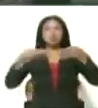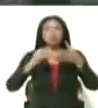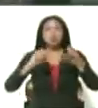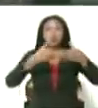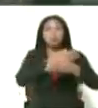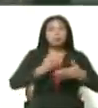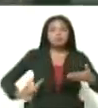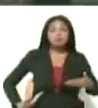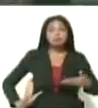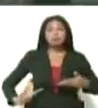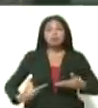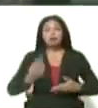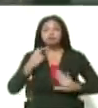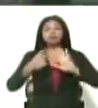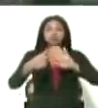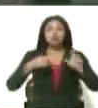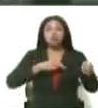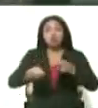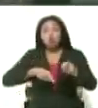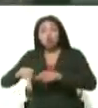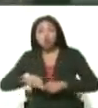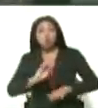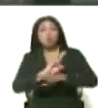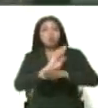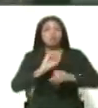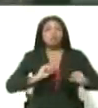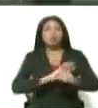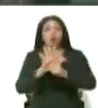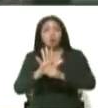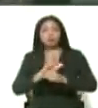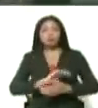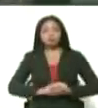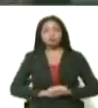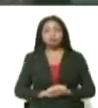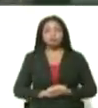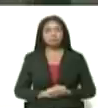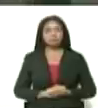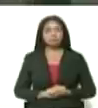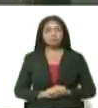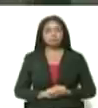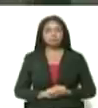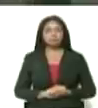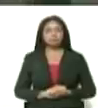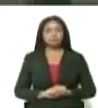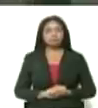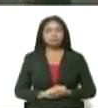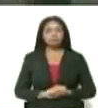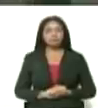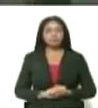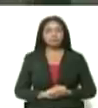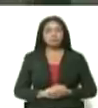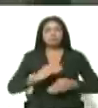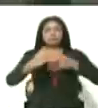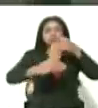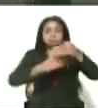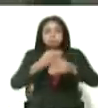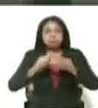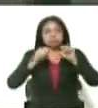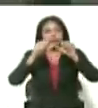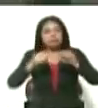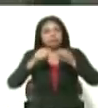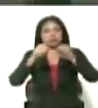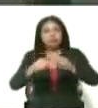Comisión Presidencial para el Control y la Prevención del COVID-19, haciendo seguimiento